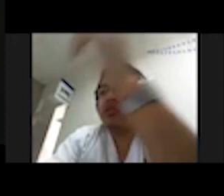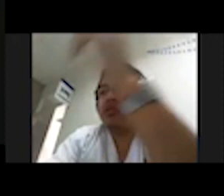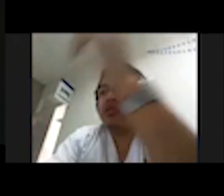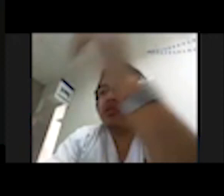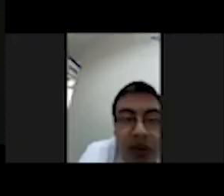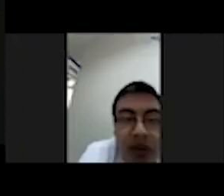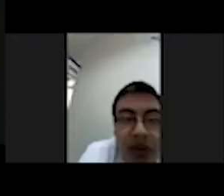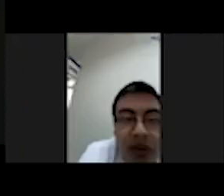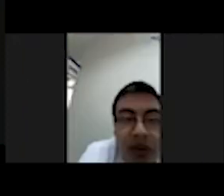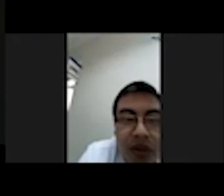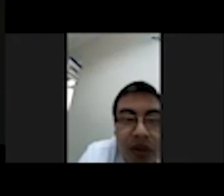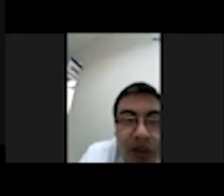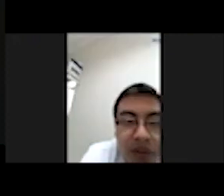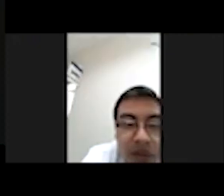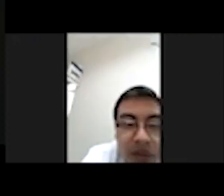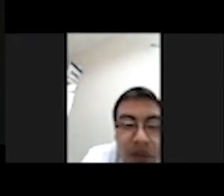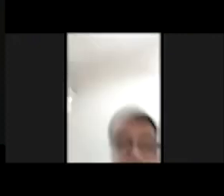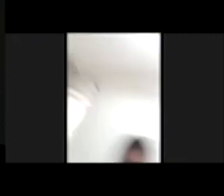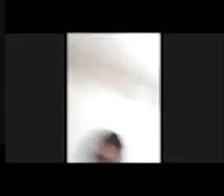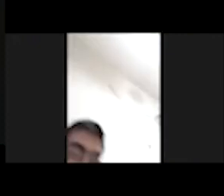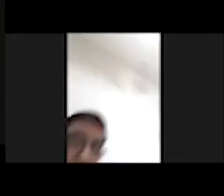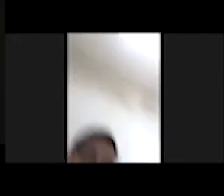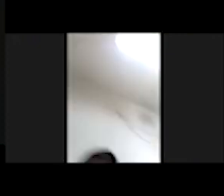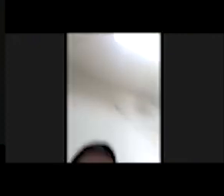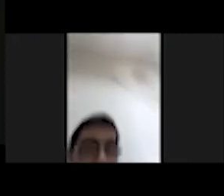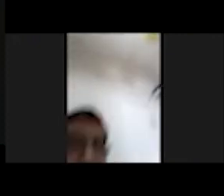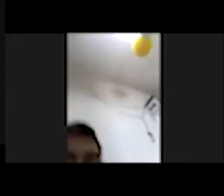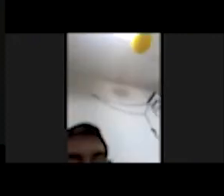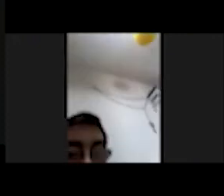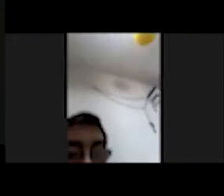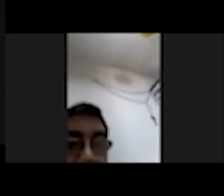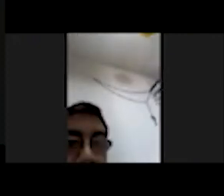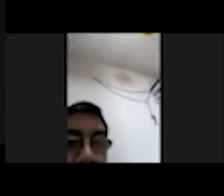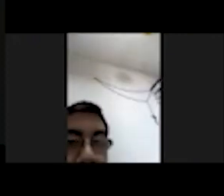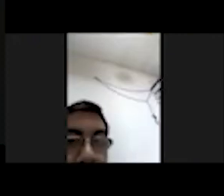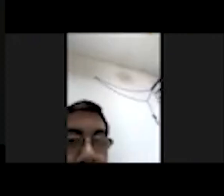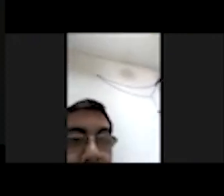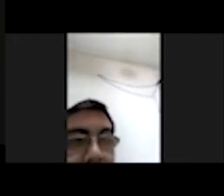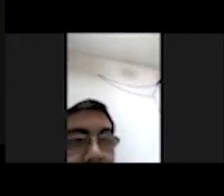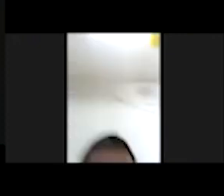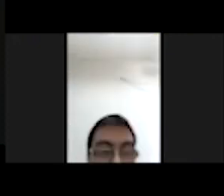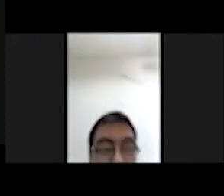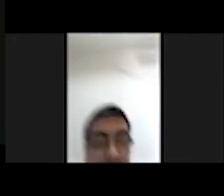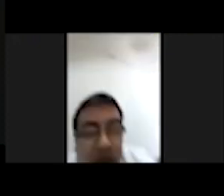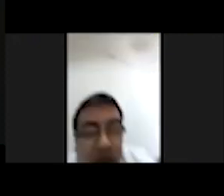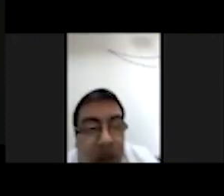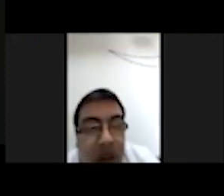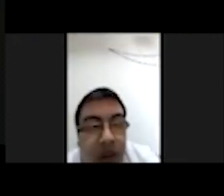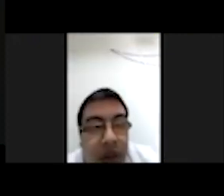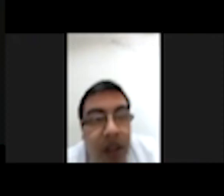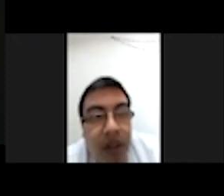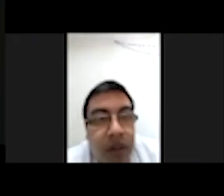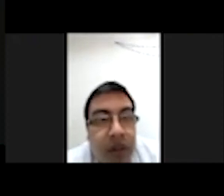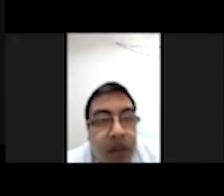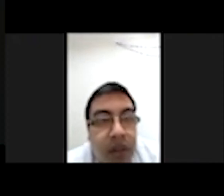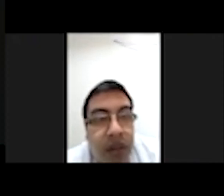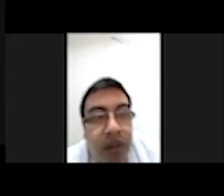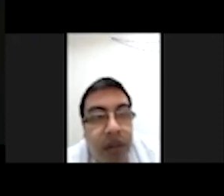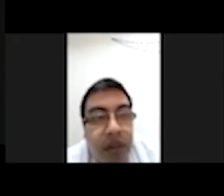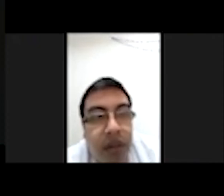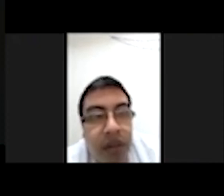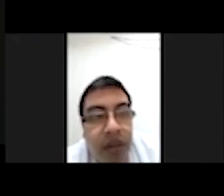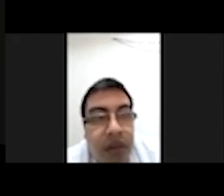años. Hay una reducción del flujo sanguíneo cerebral en forma súbita que puede ser la explicación de esta